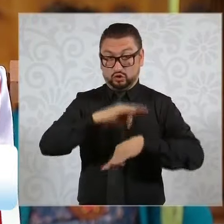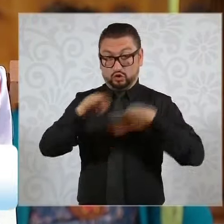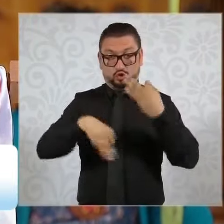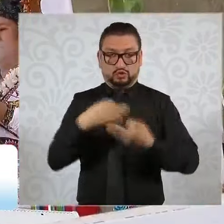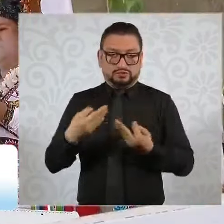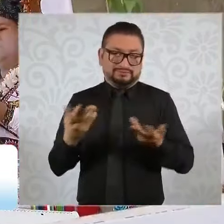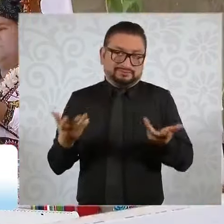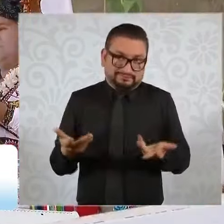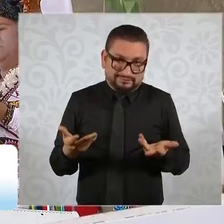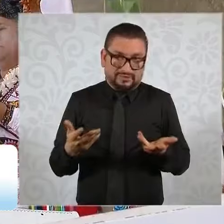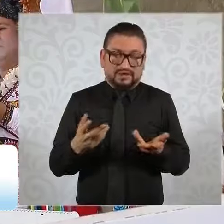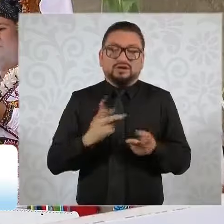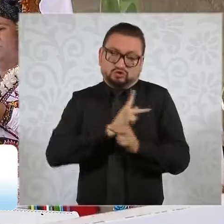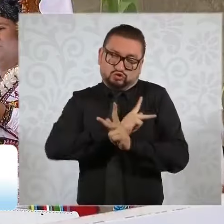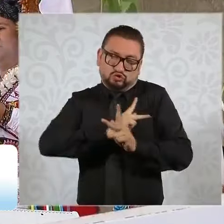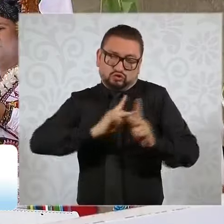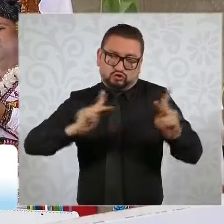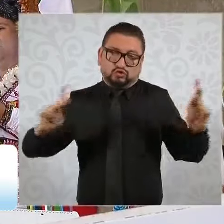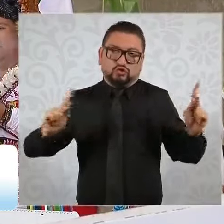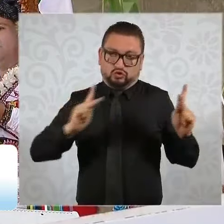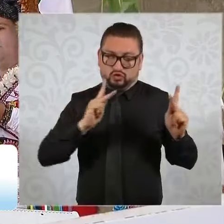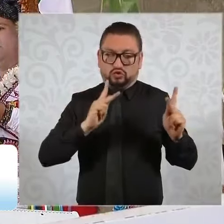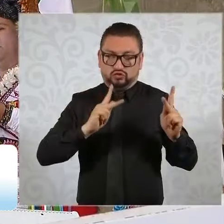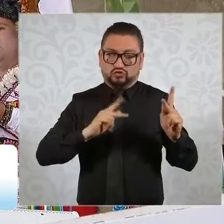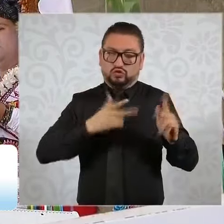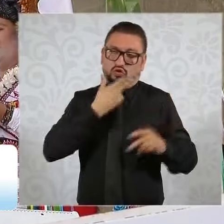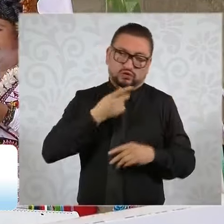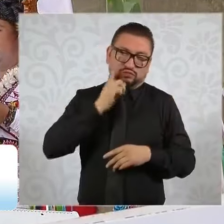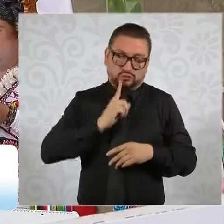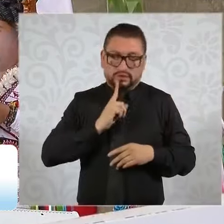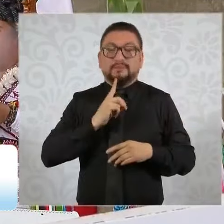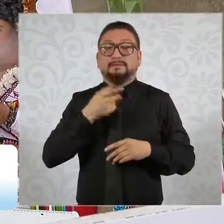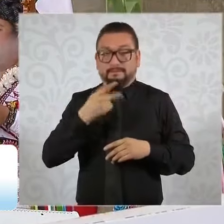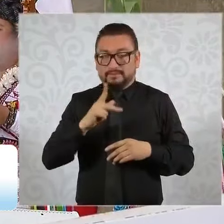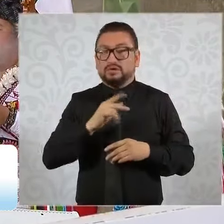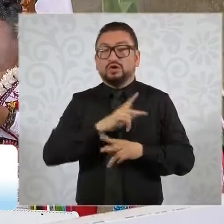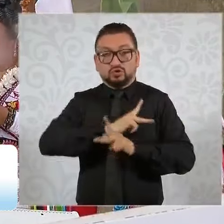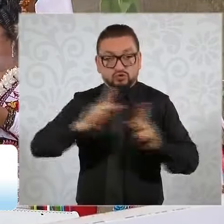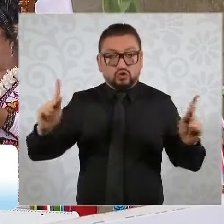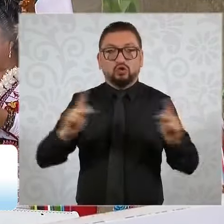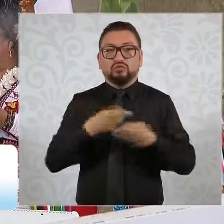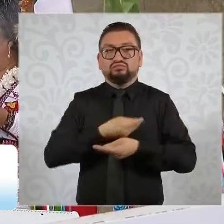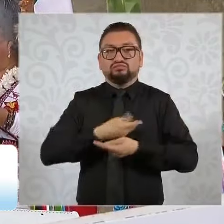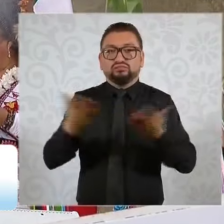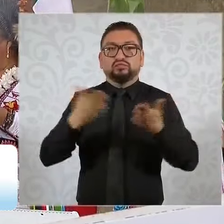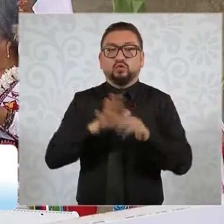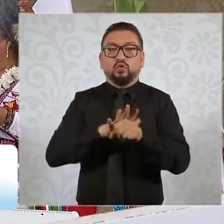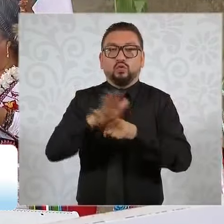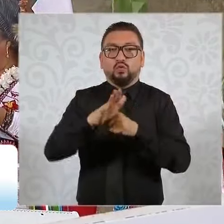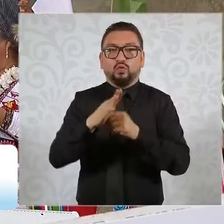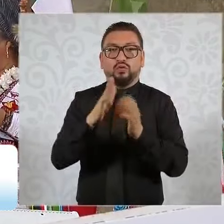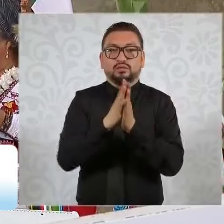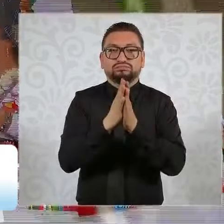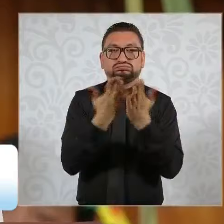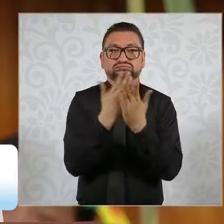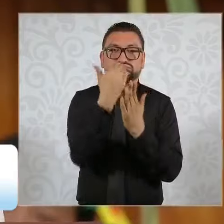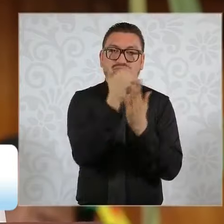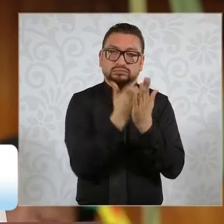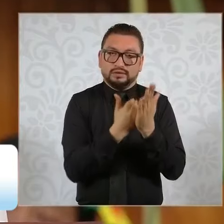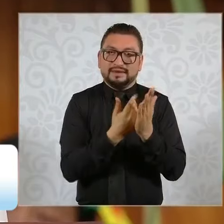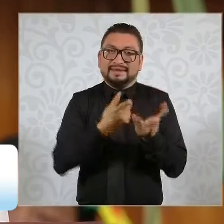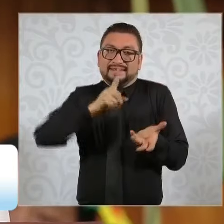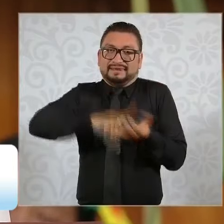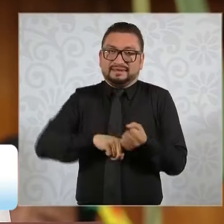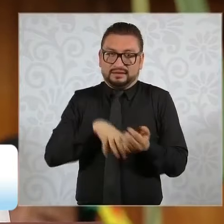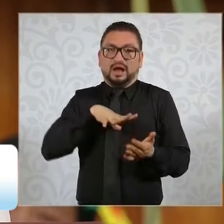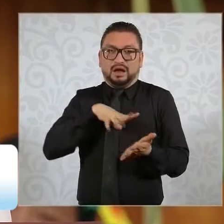En realidad debería ser a todas y a todos los ciudadanos. Se le entregará una cartilla de derechos y